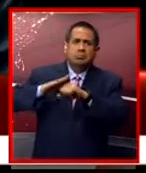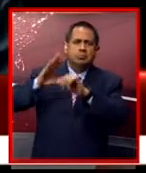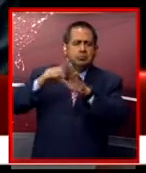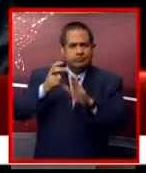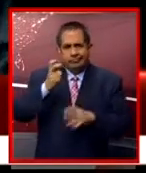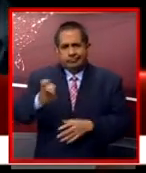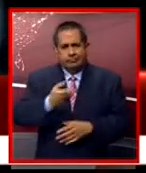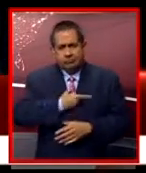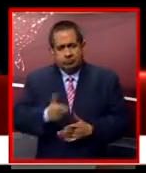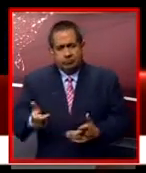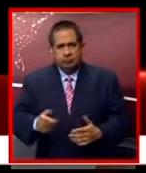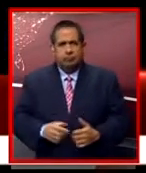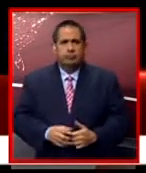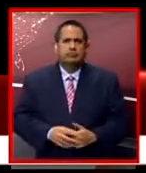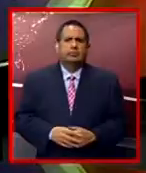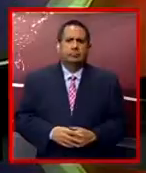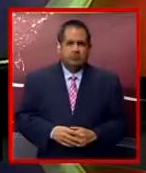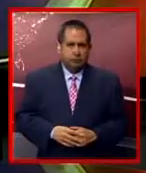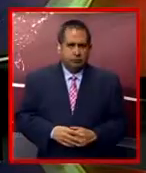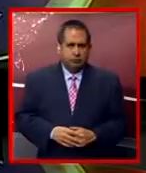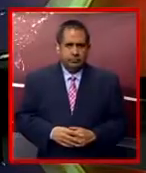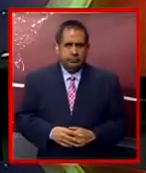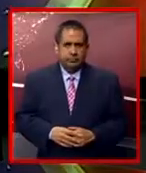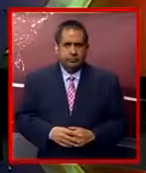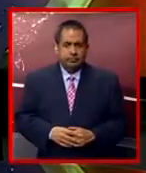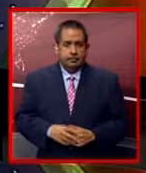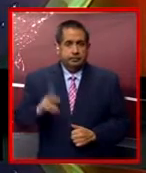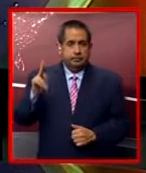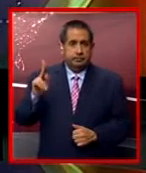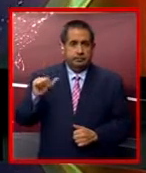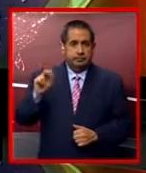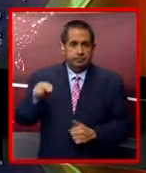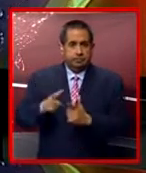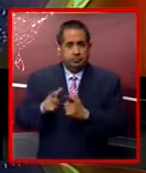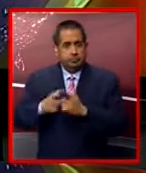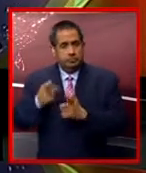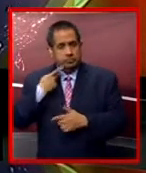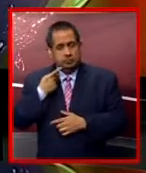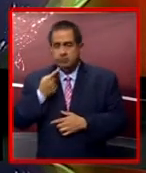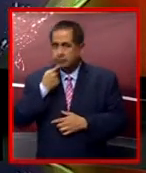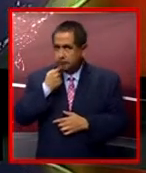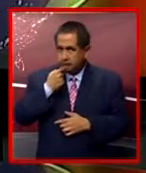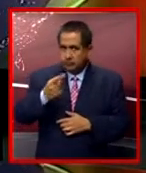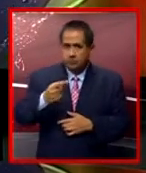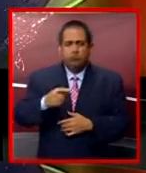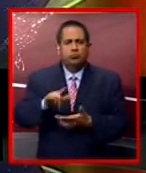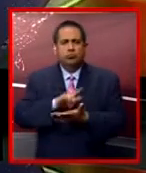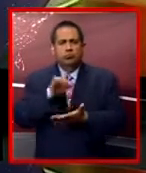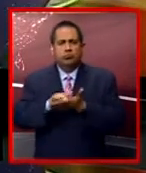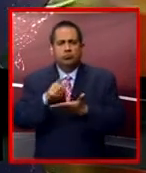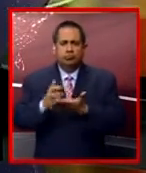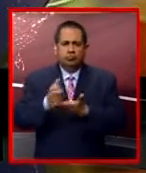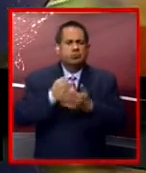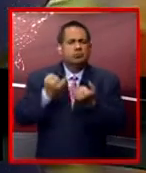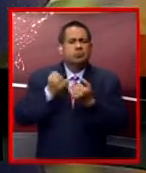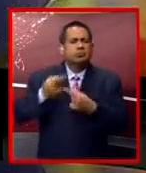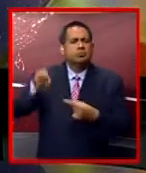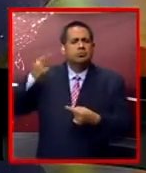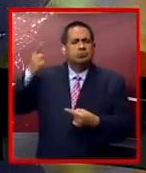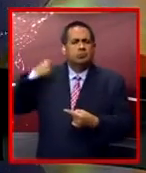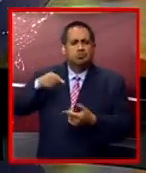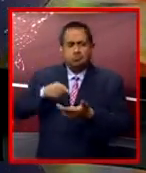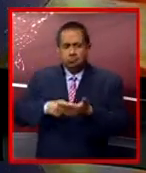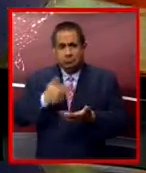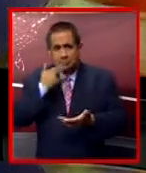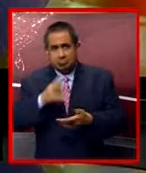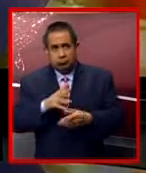gobierno federal. A decir del PAN, el dictamen a discusión, al igual que las leyes de ingresos anteriores, no promueven